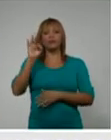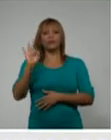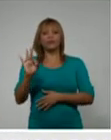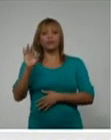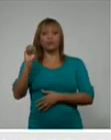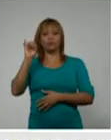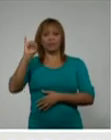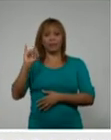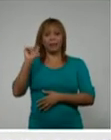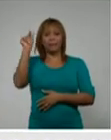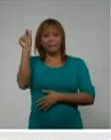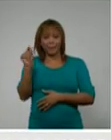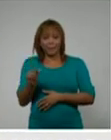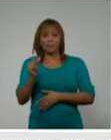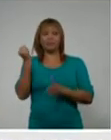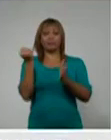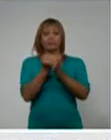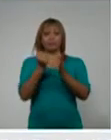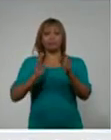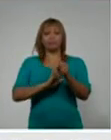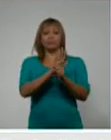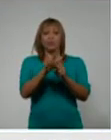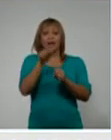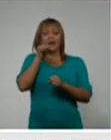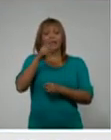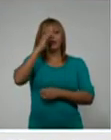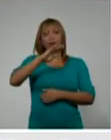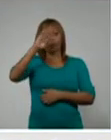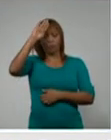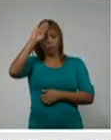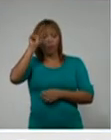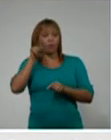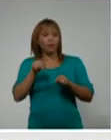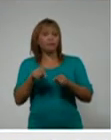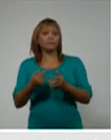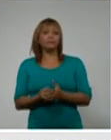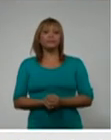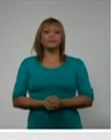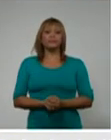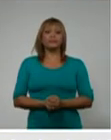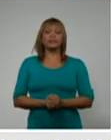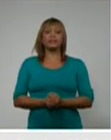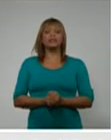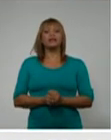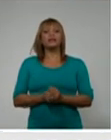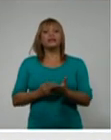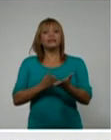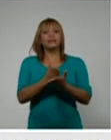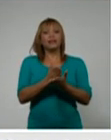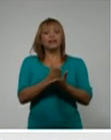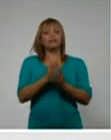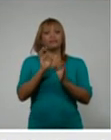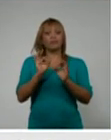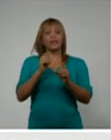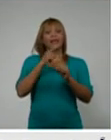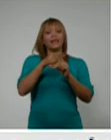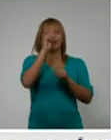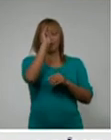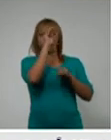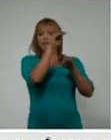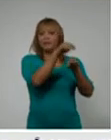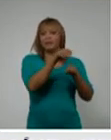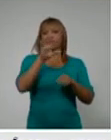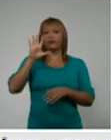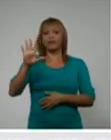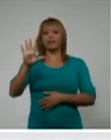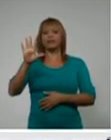3.806 pacientes que se han diagnosticado en Cuba con la enfermedad, se mantienen activos ingresados